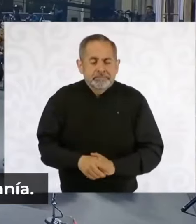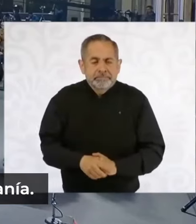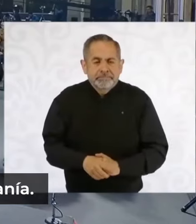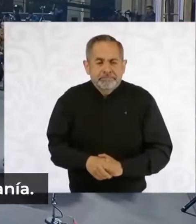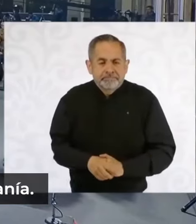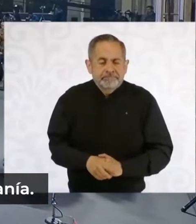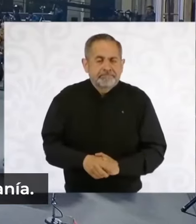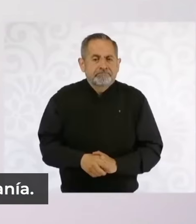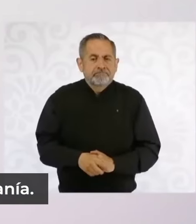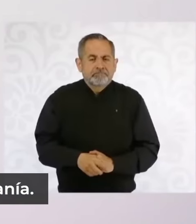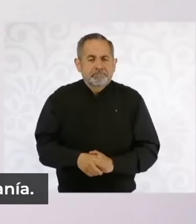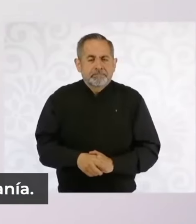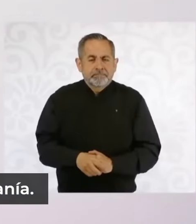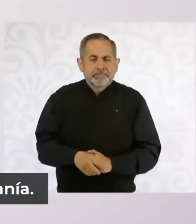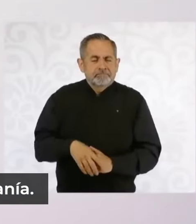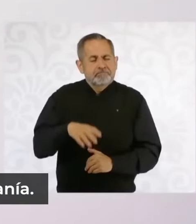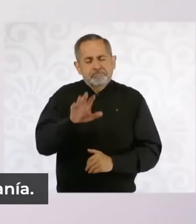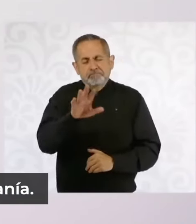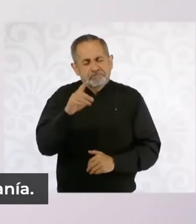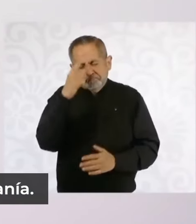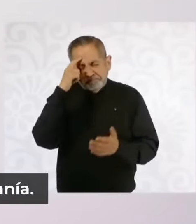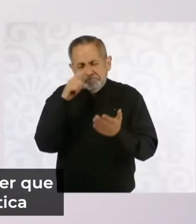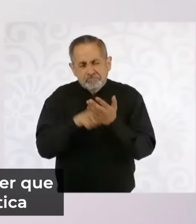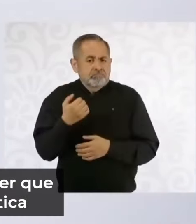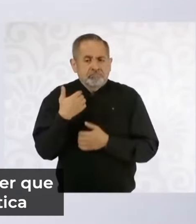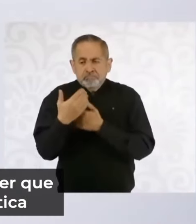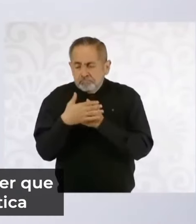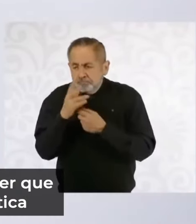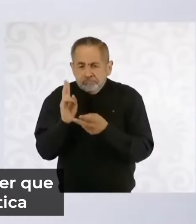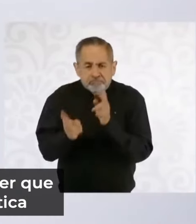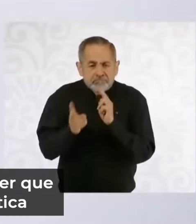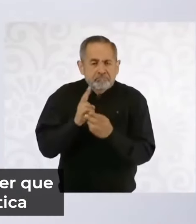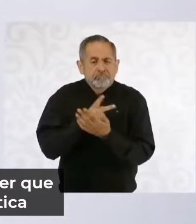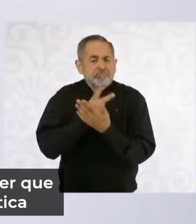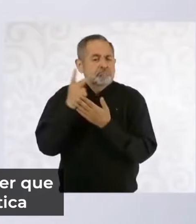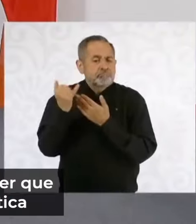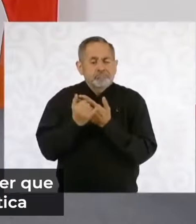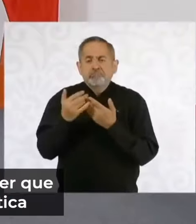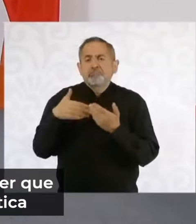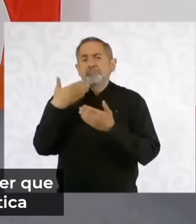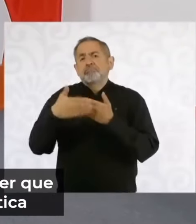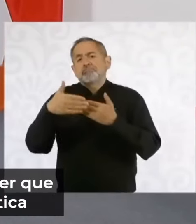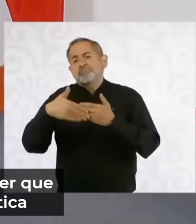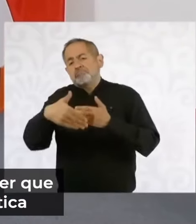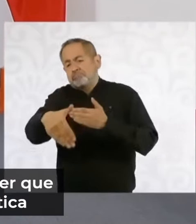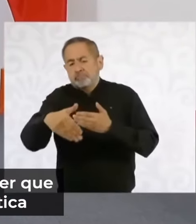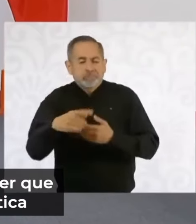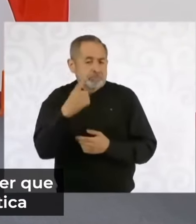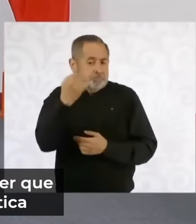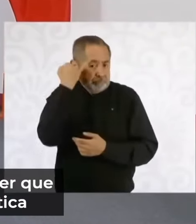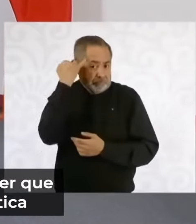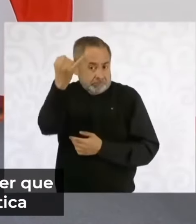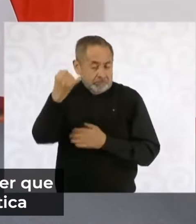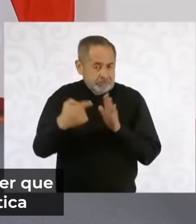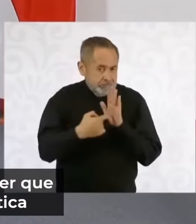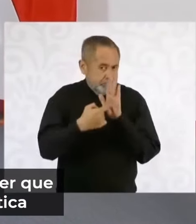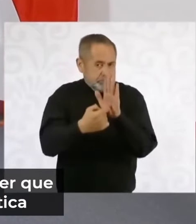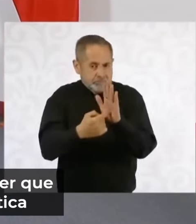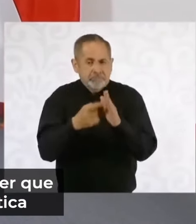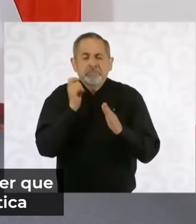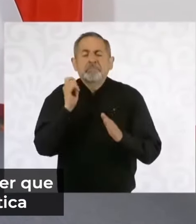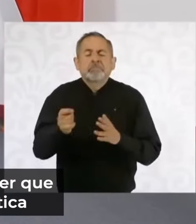Yo creo que los mejores supervisores es la ciudadanía. Y uno de los planteamientos es justamente